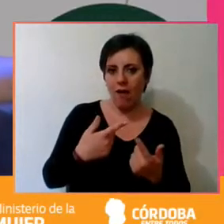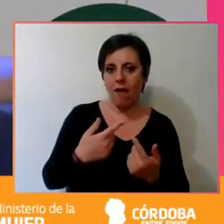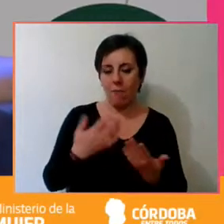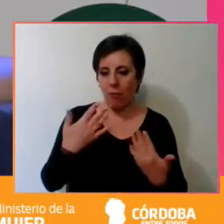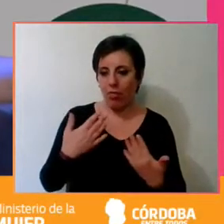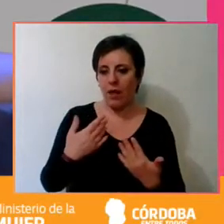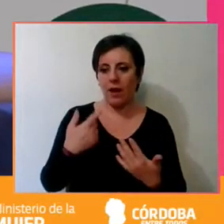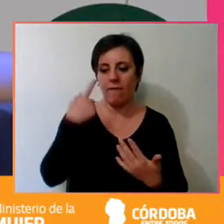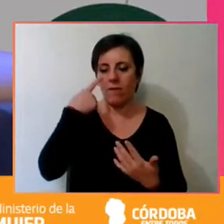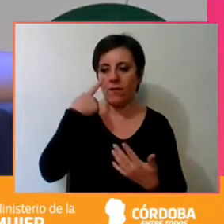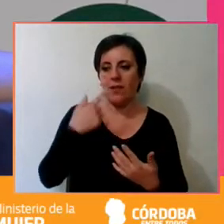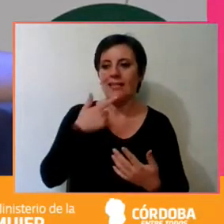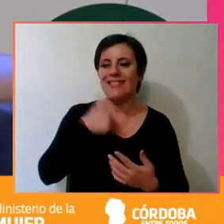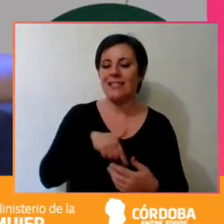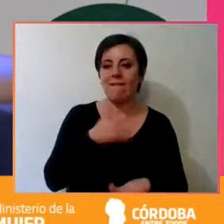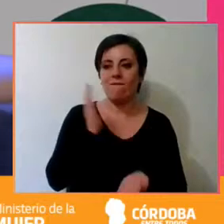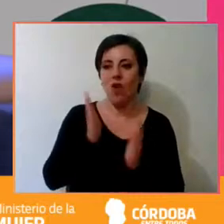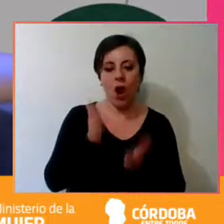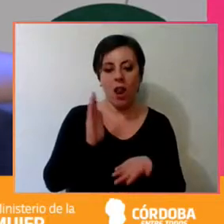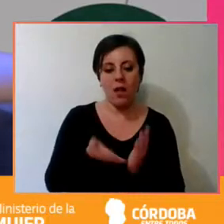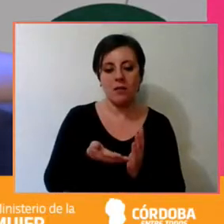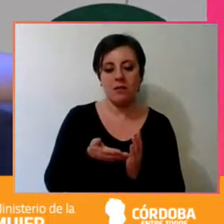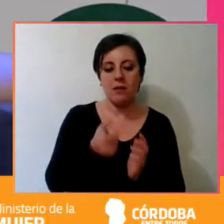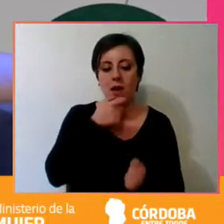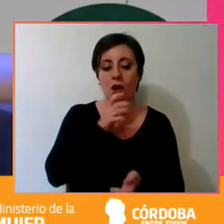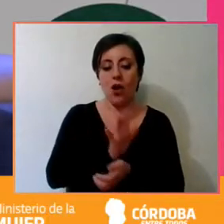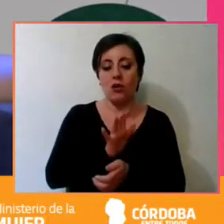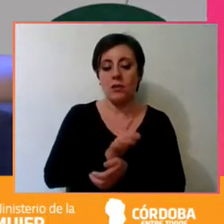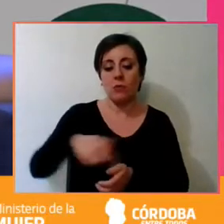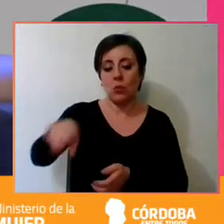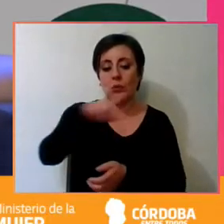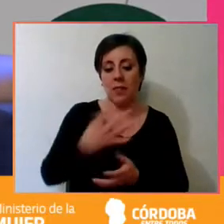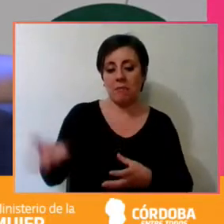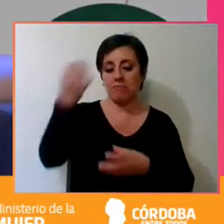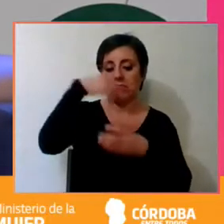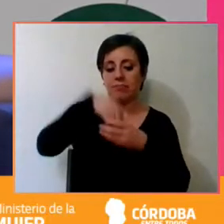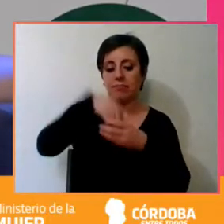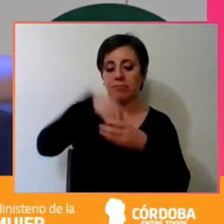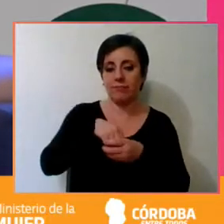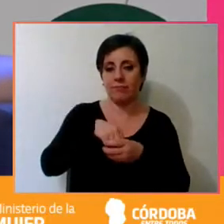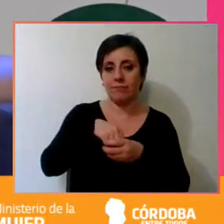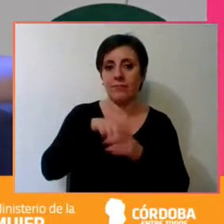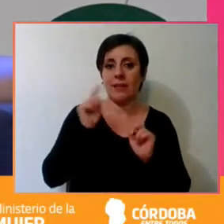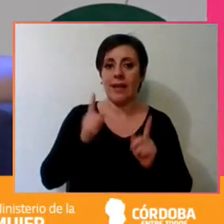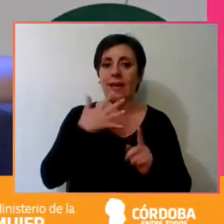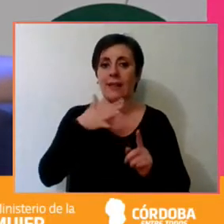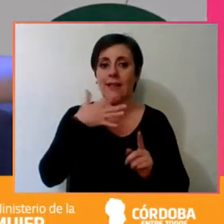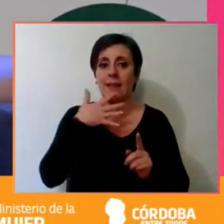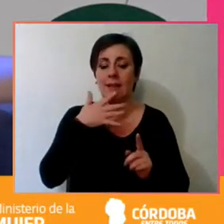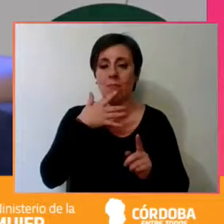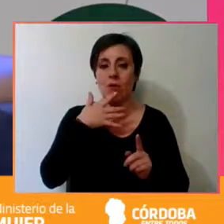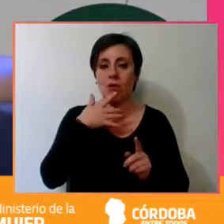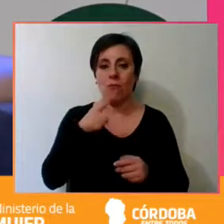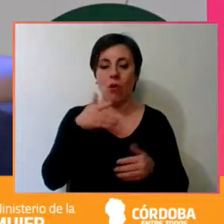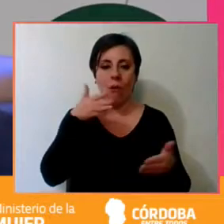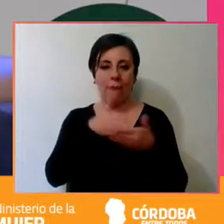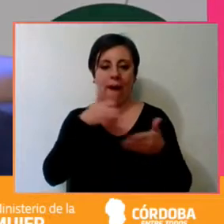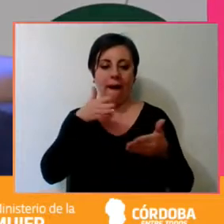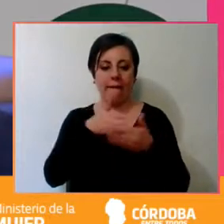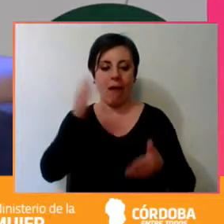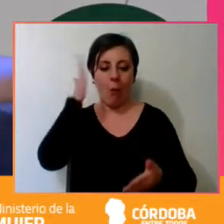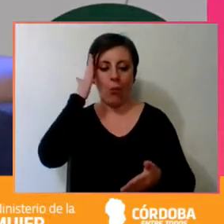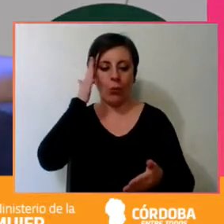libre de violencia. Y como concepto ustedes son parte de eso. Nosotros entendemos que romper esas barreras culturales,